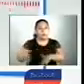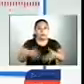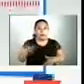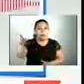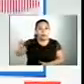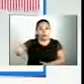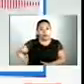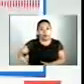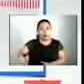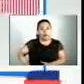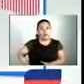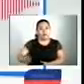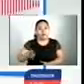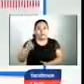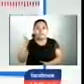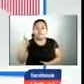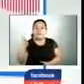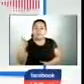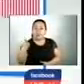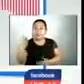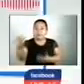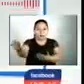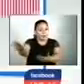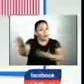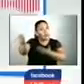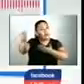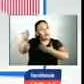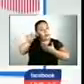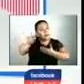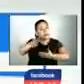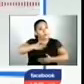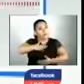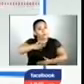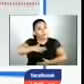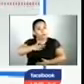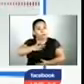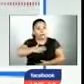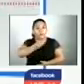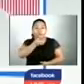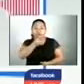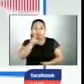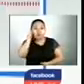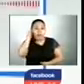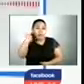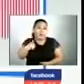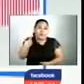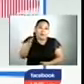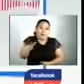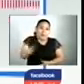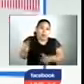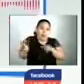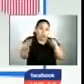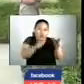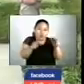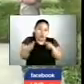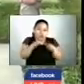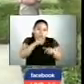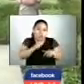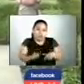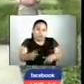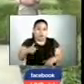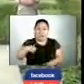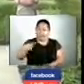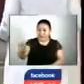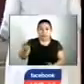Es una falta de respeto para mí como persona, por mis años, por todo. Es un